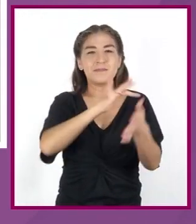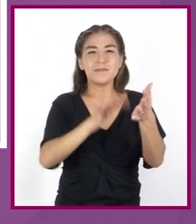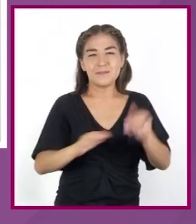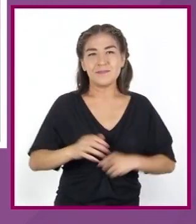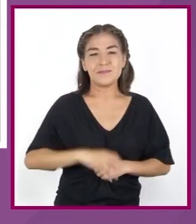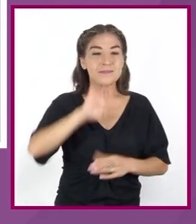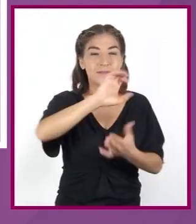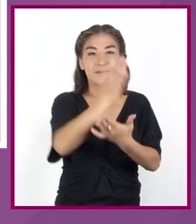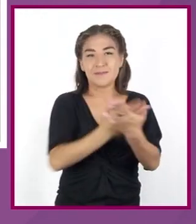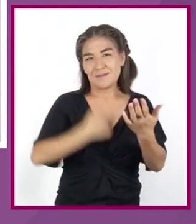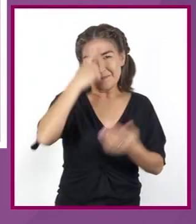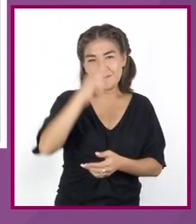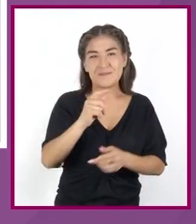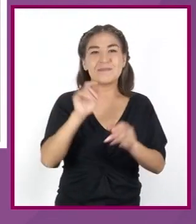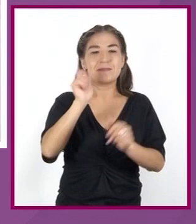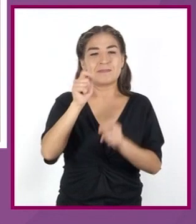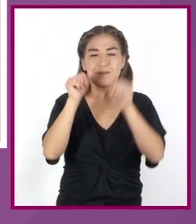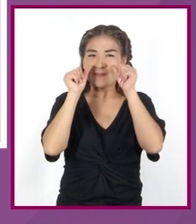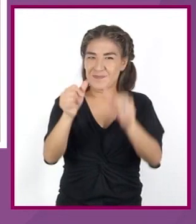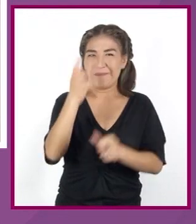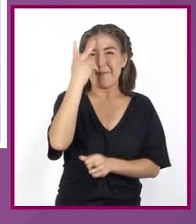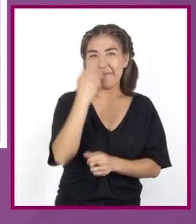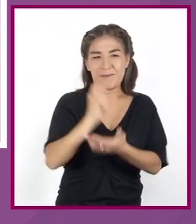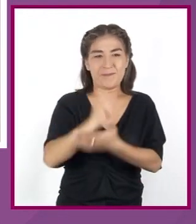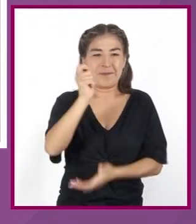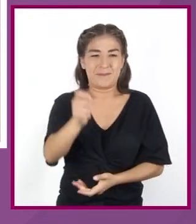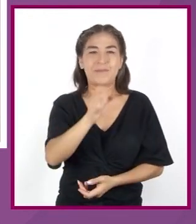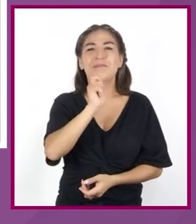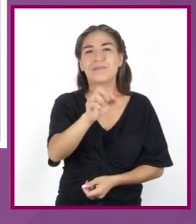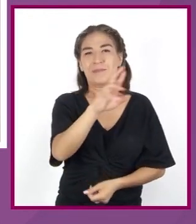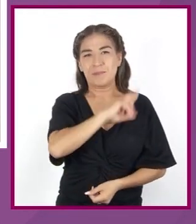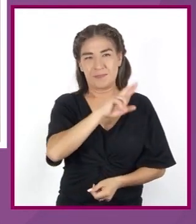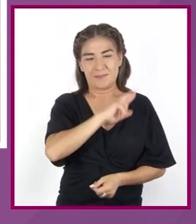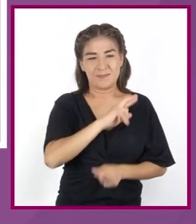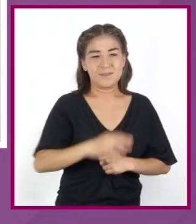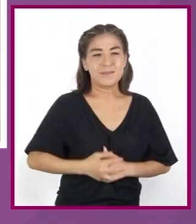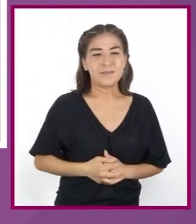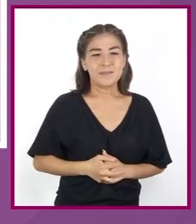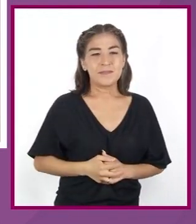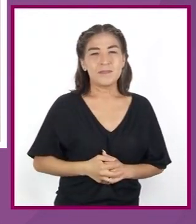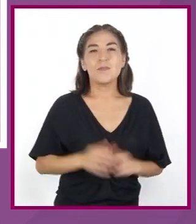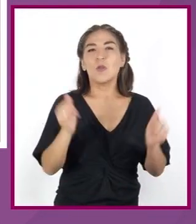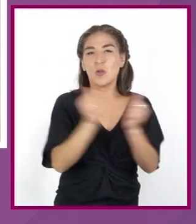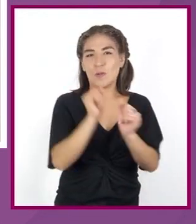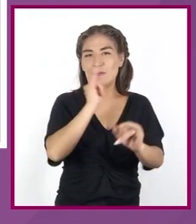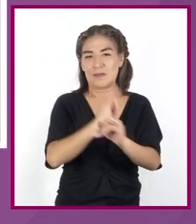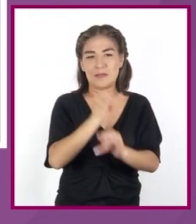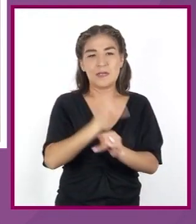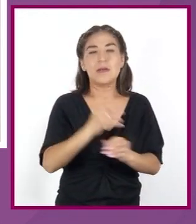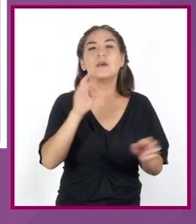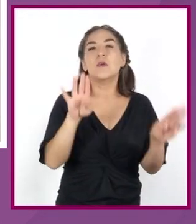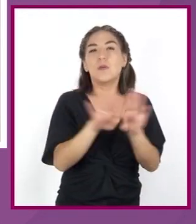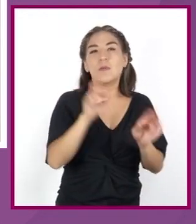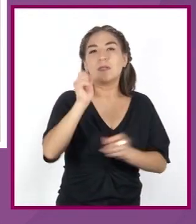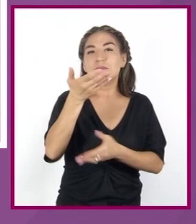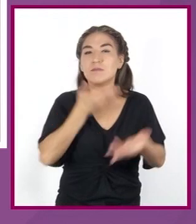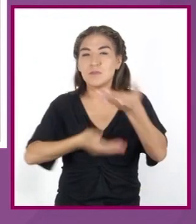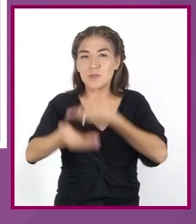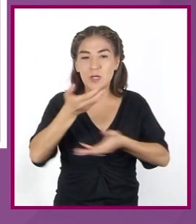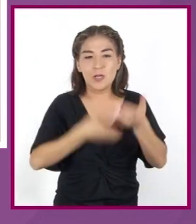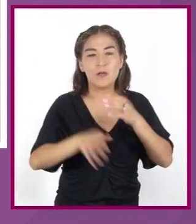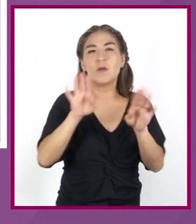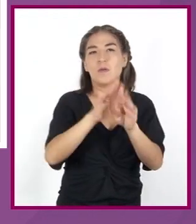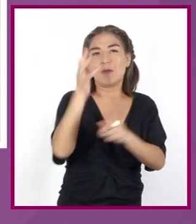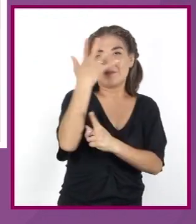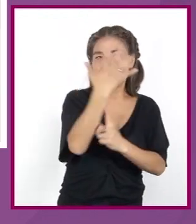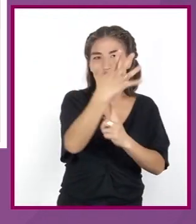de prestación de servicios de televisión restringida vía satélite, que celebran por una parte comercializadora